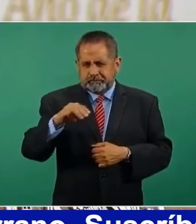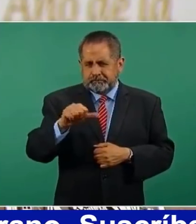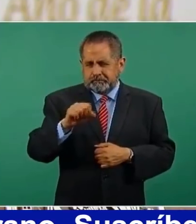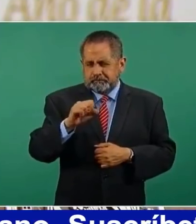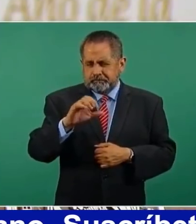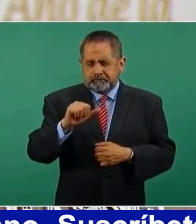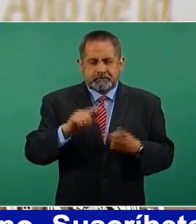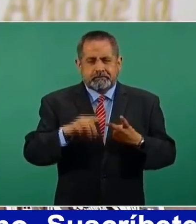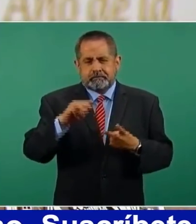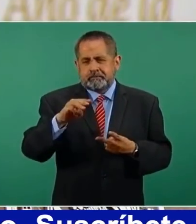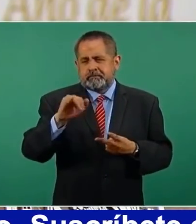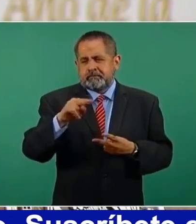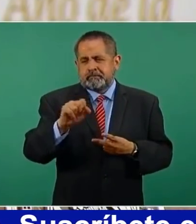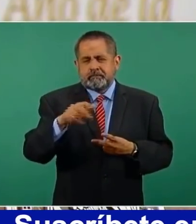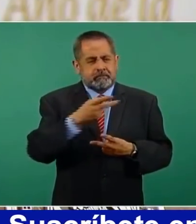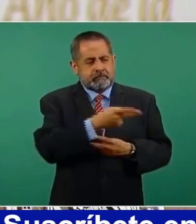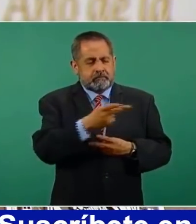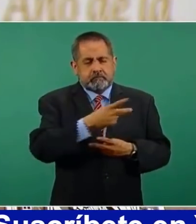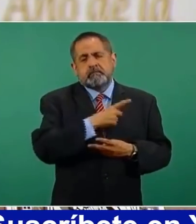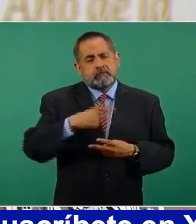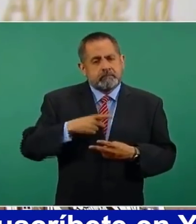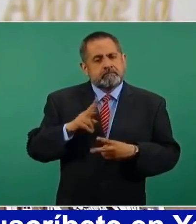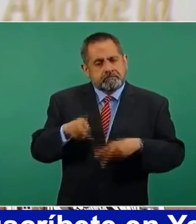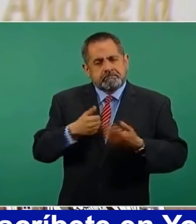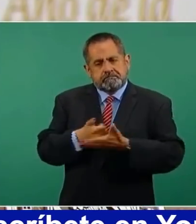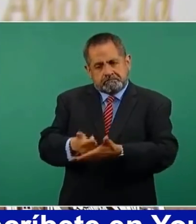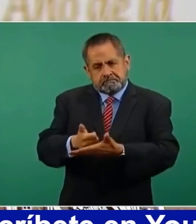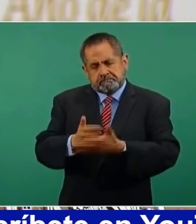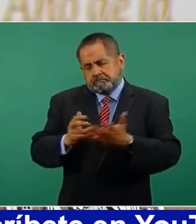y Minsa ayudaran